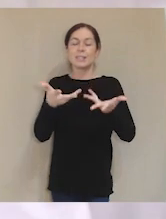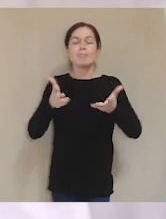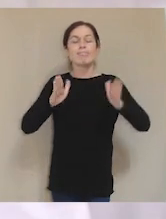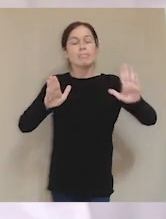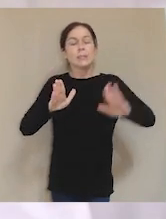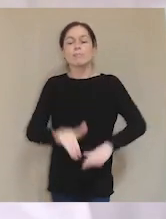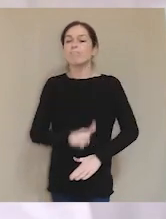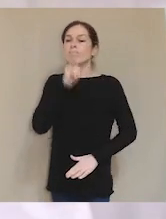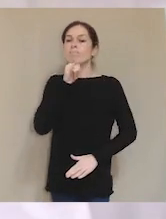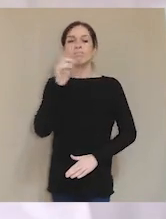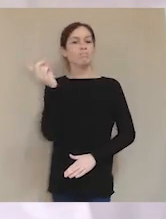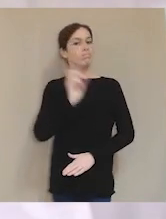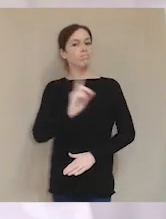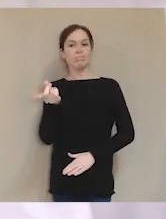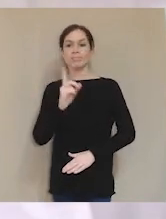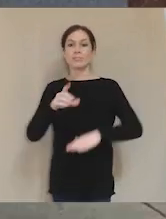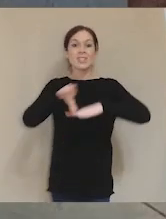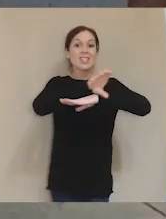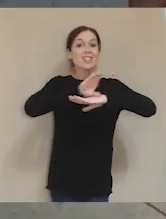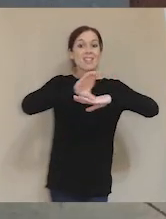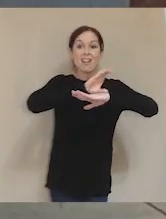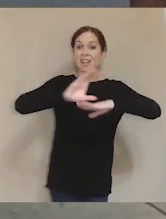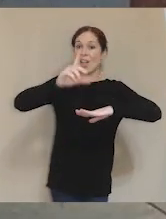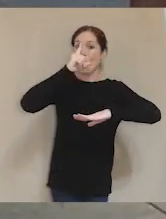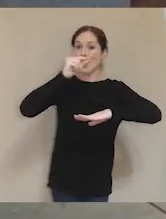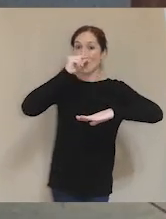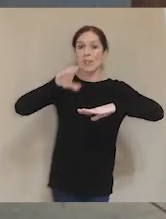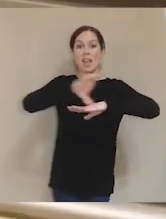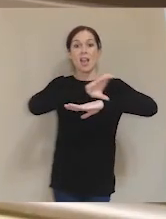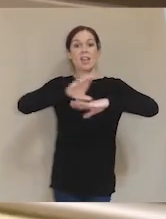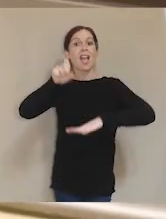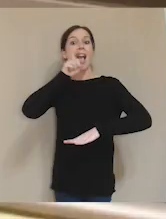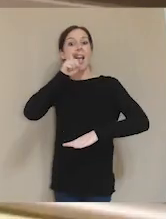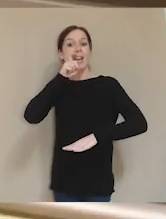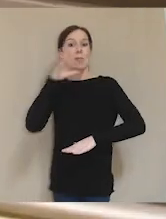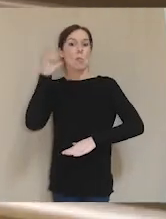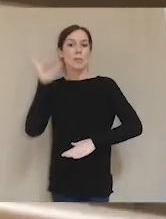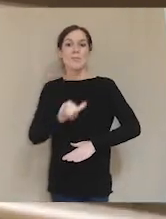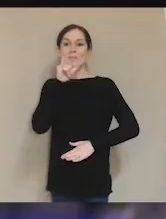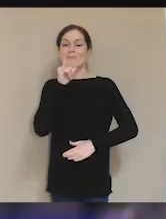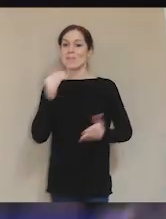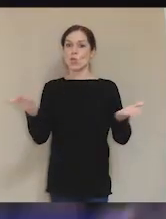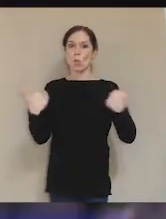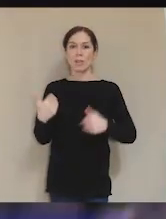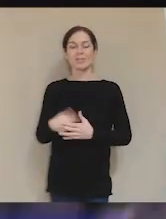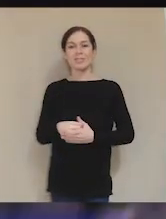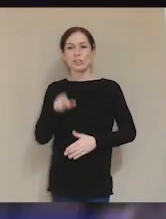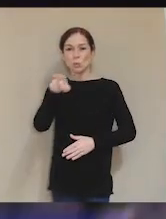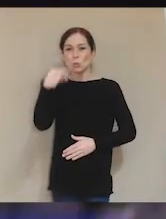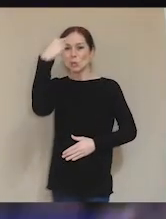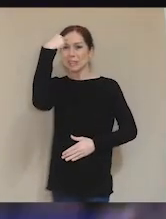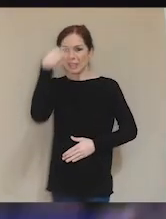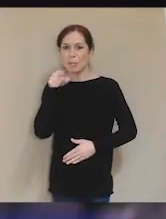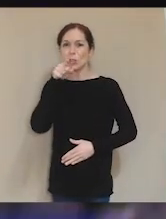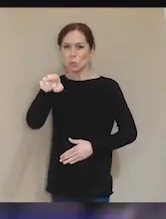pero todavía no somos suficientes sobre todo en las carreras de ciencia e ingeniería por eso queremos que